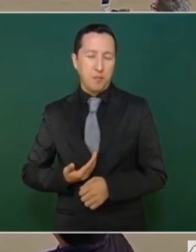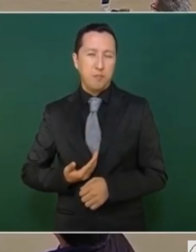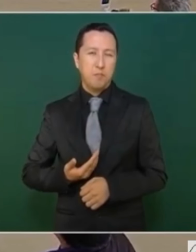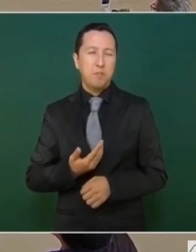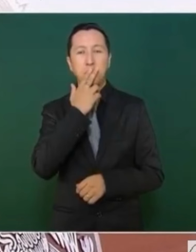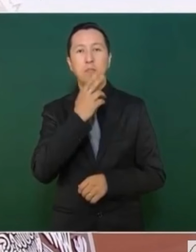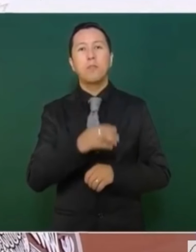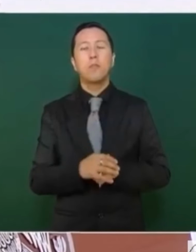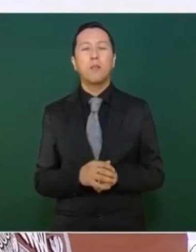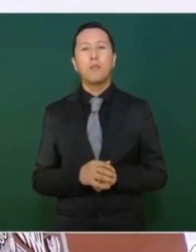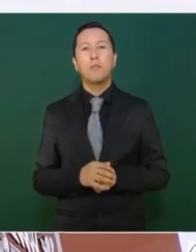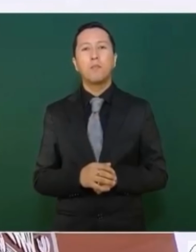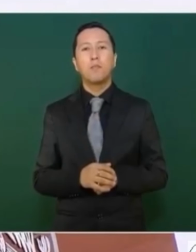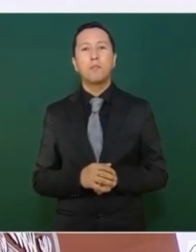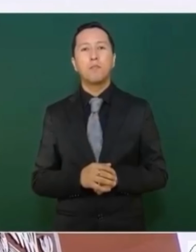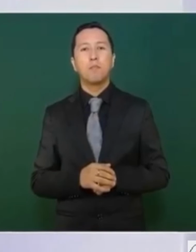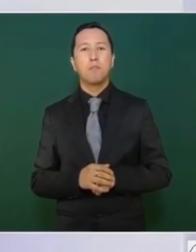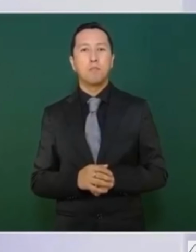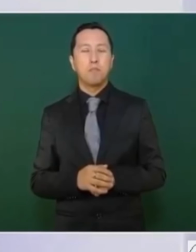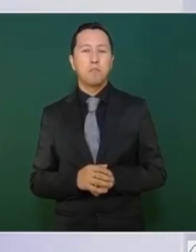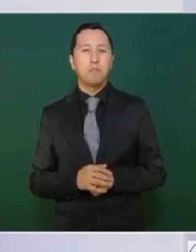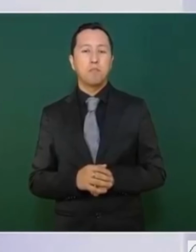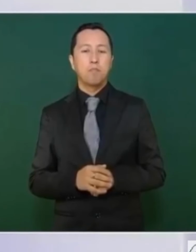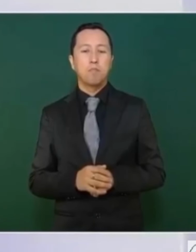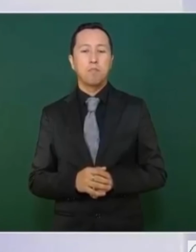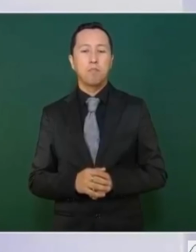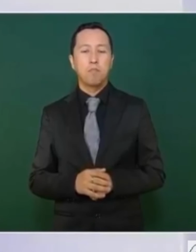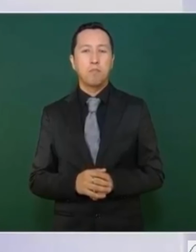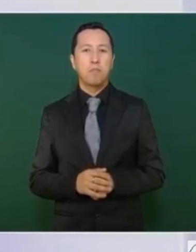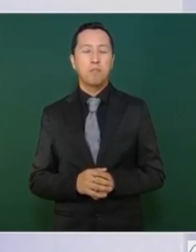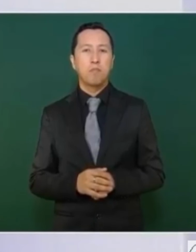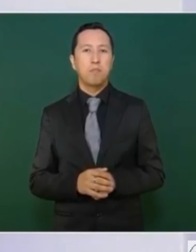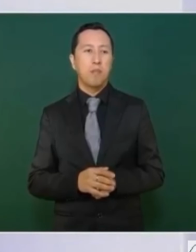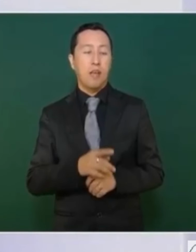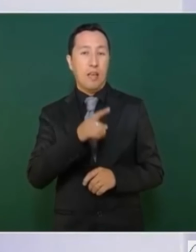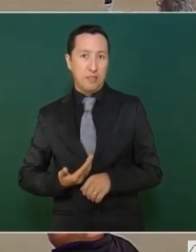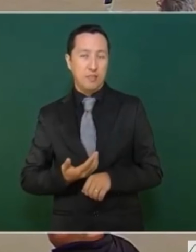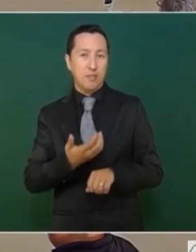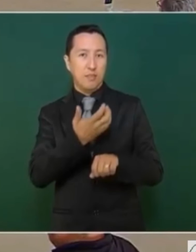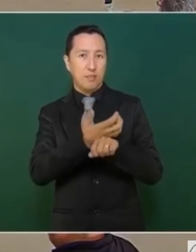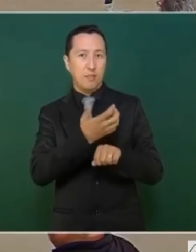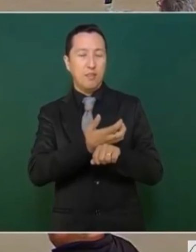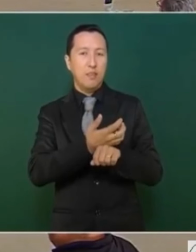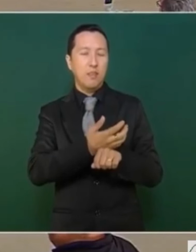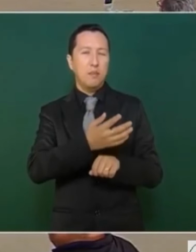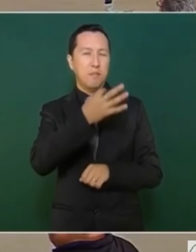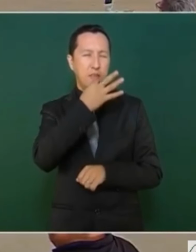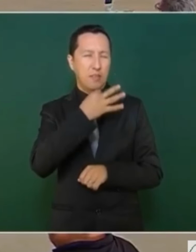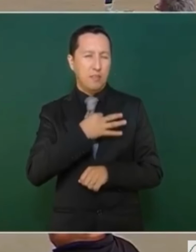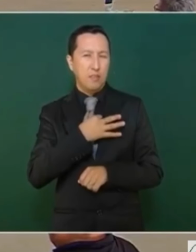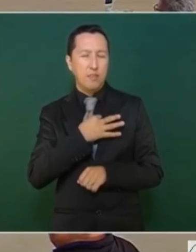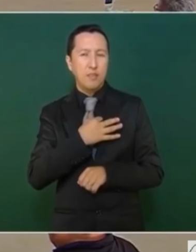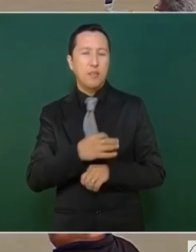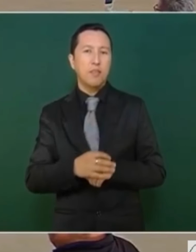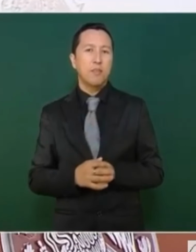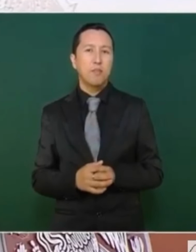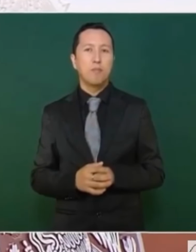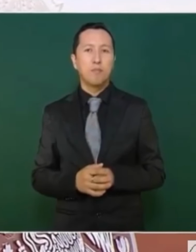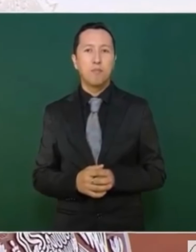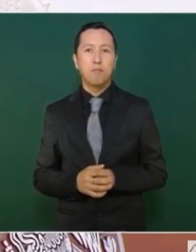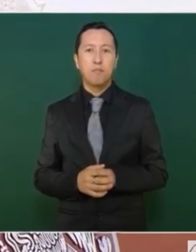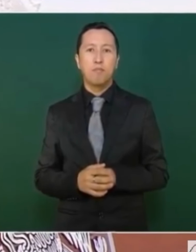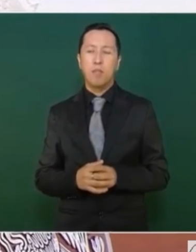Unidos, y que además me dice constantemente de que tenemos que